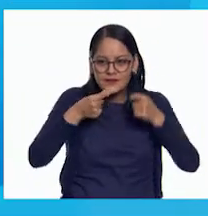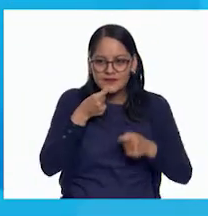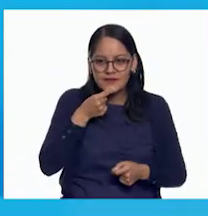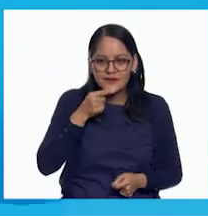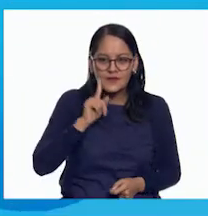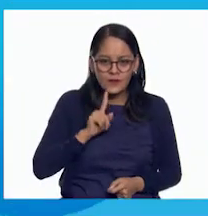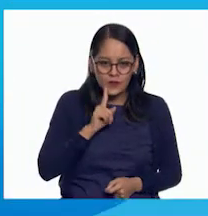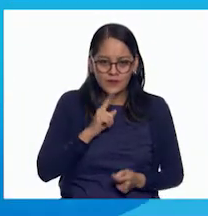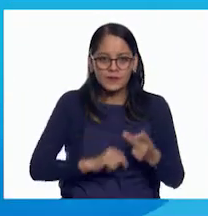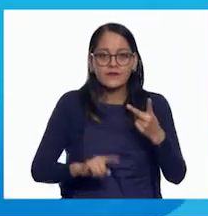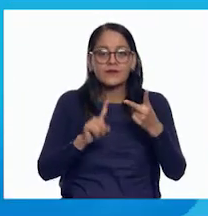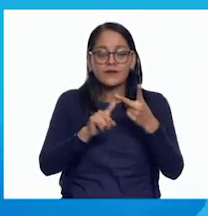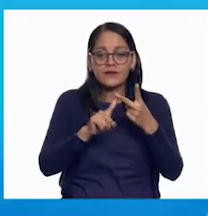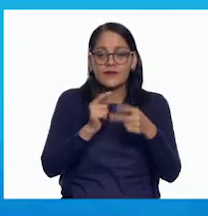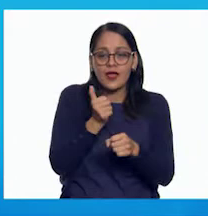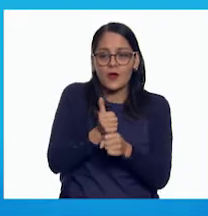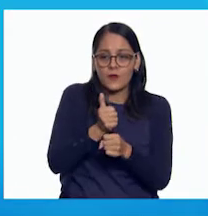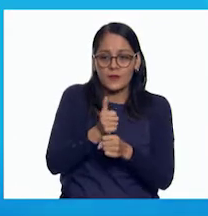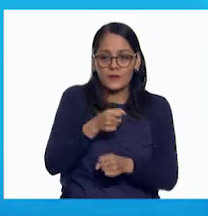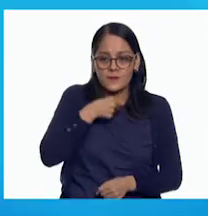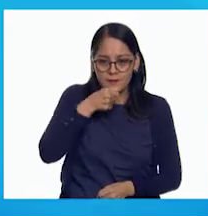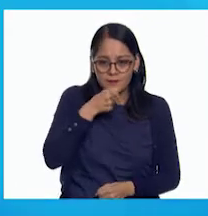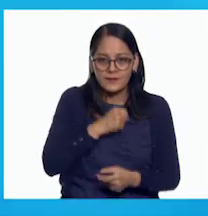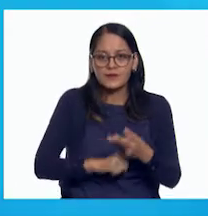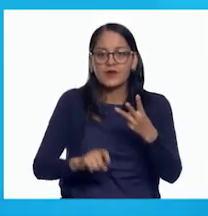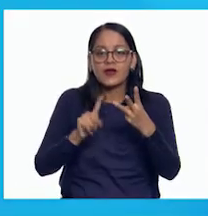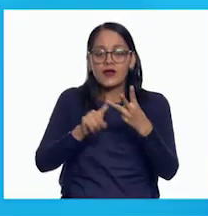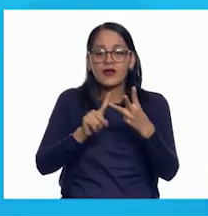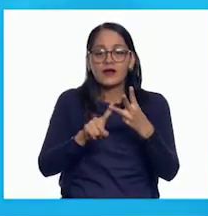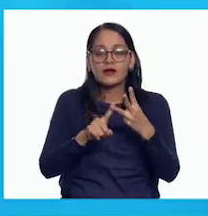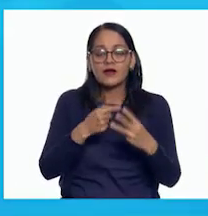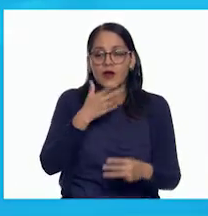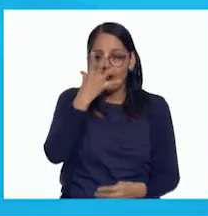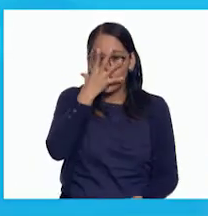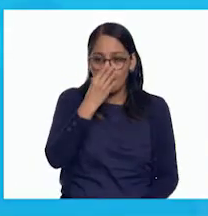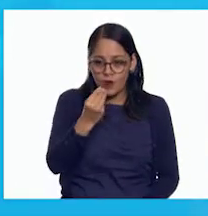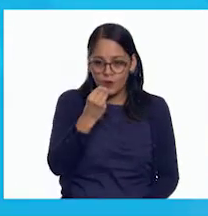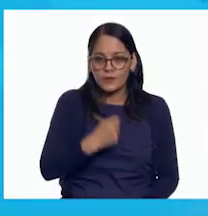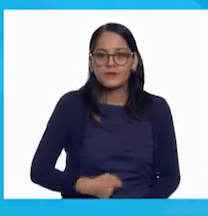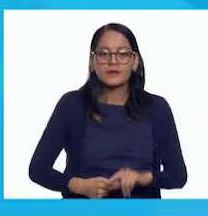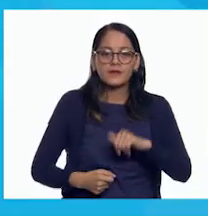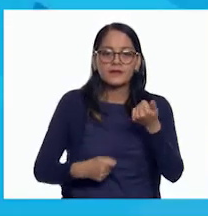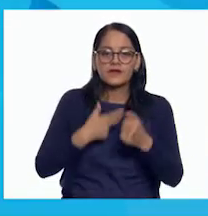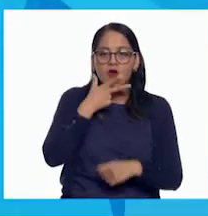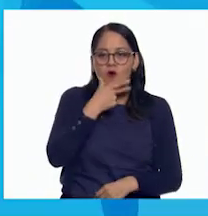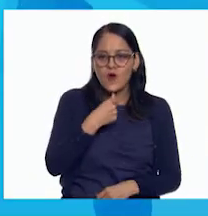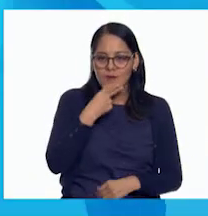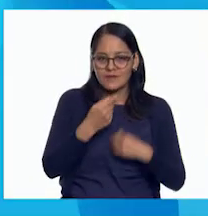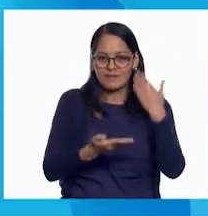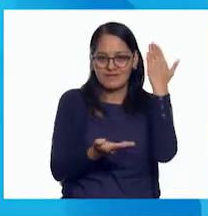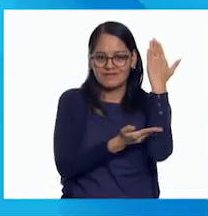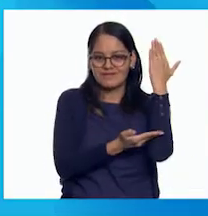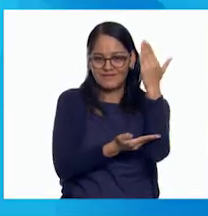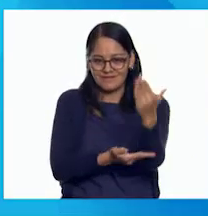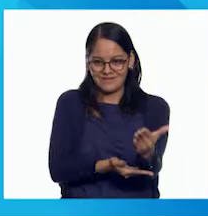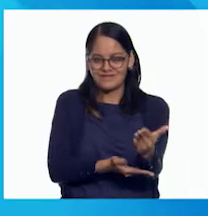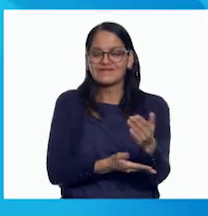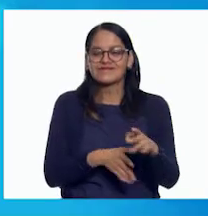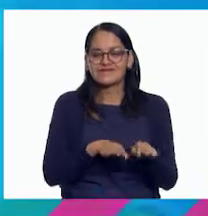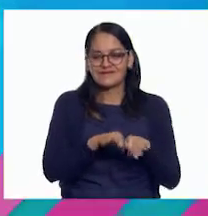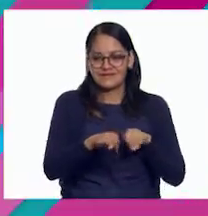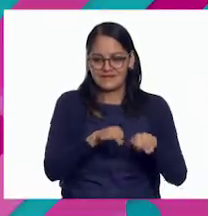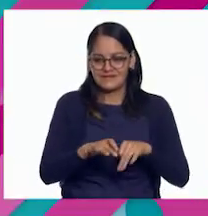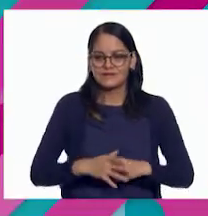la abuelita, el lobo y el leñador. Ajá, ahí están, son 5 personajes. Muy